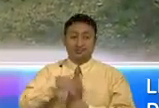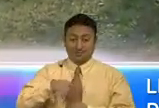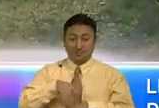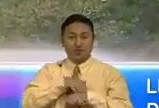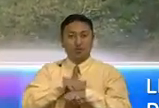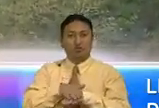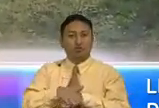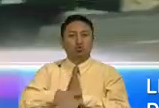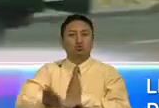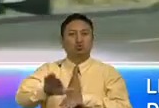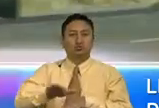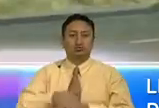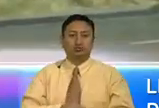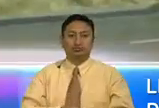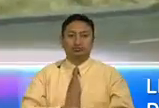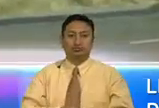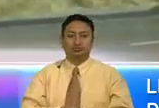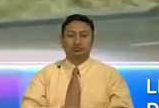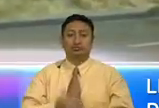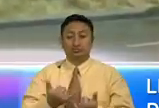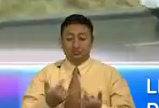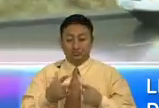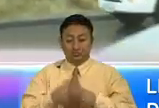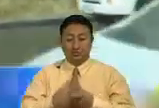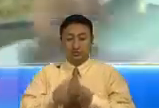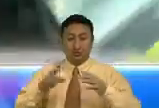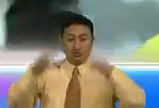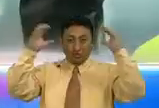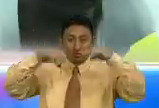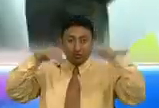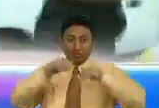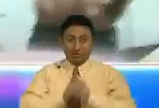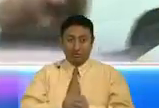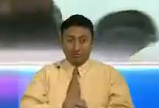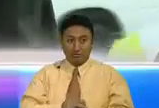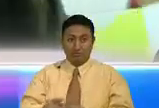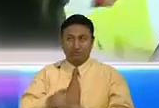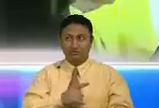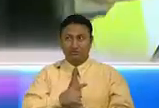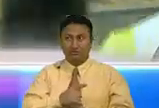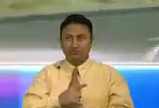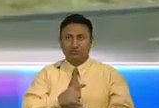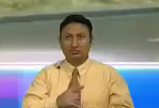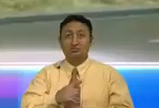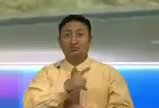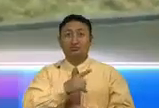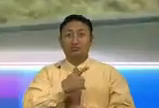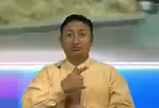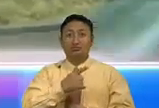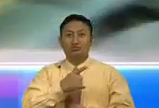la calzada. Con la presencia de la lluvia y un fluido que estaba saliendo desde el botadero,